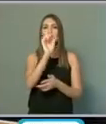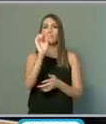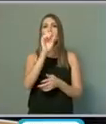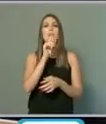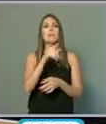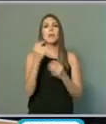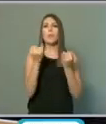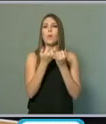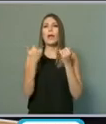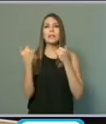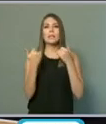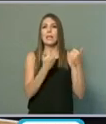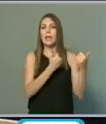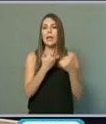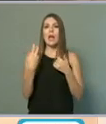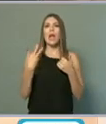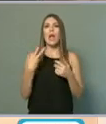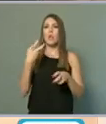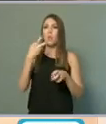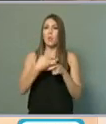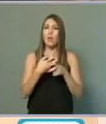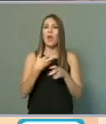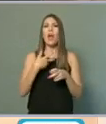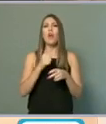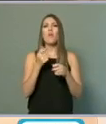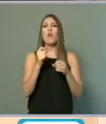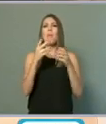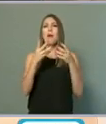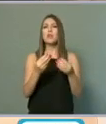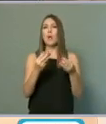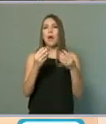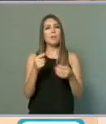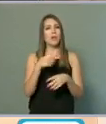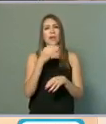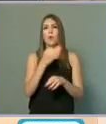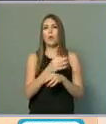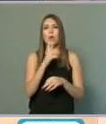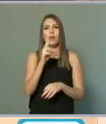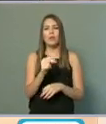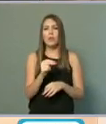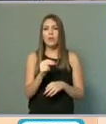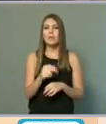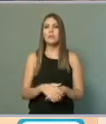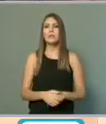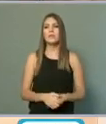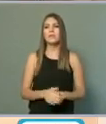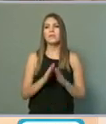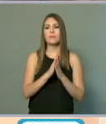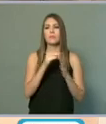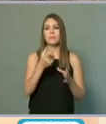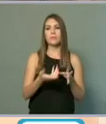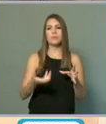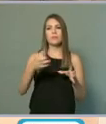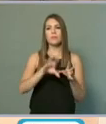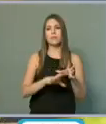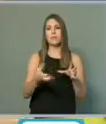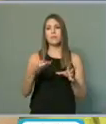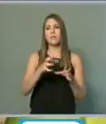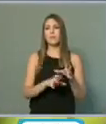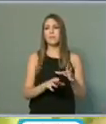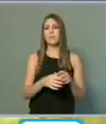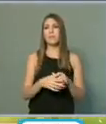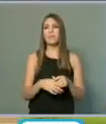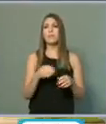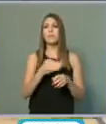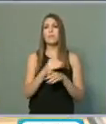la sandía de preferencia que sea firme. Hay una más suavecita, esa no me va a servir para mi tartar. Agrégalo, Pame, por favor. Sí, Y en lo que Pame está